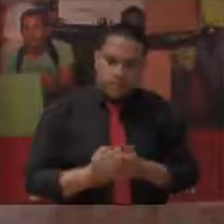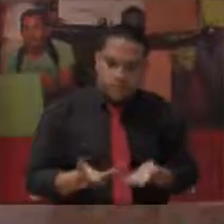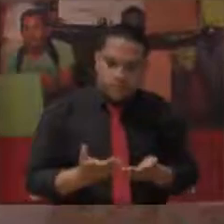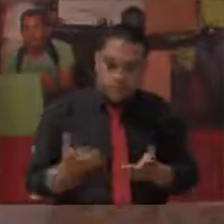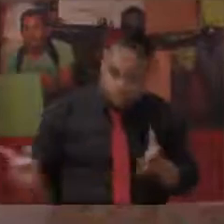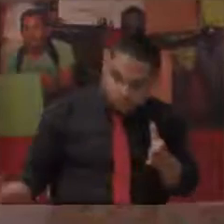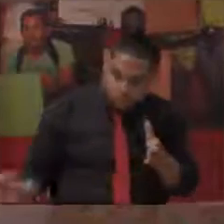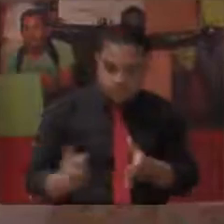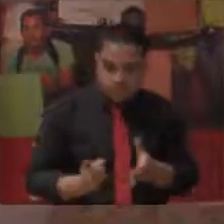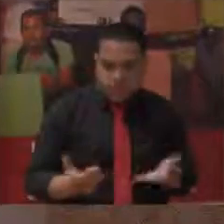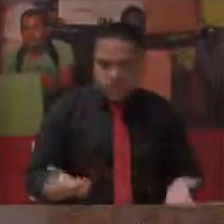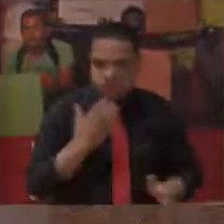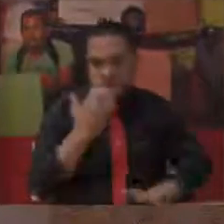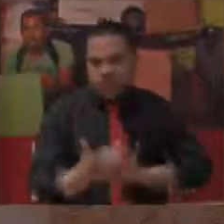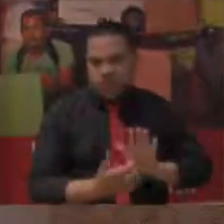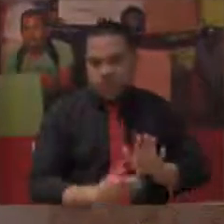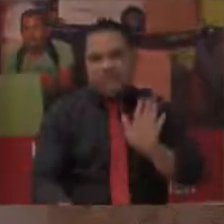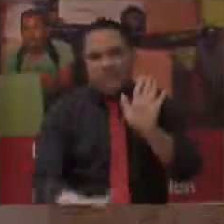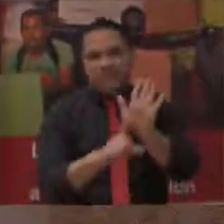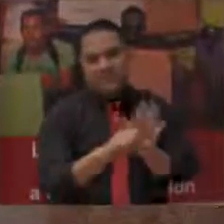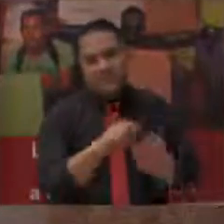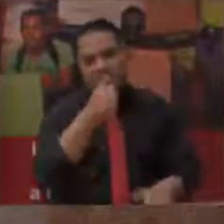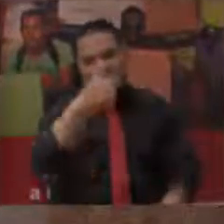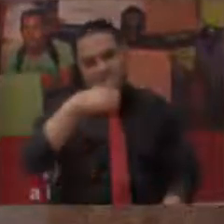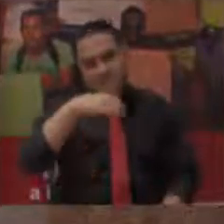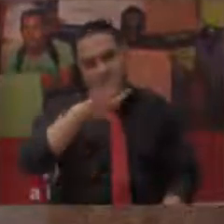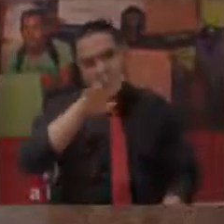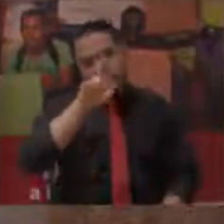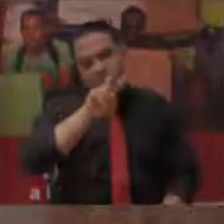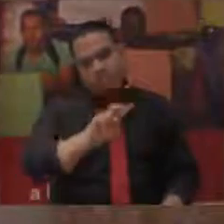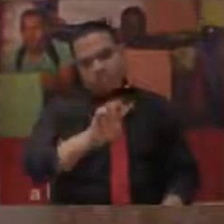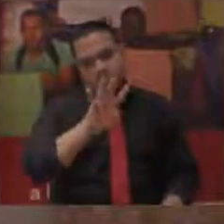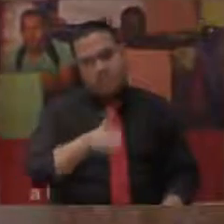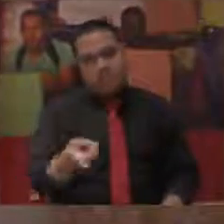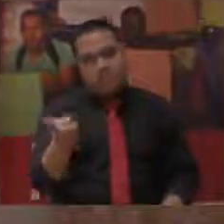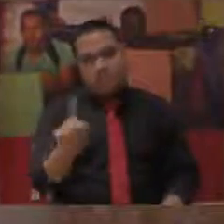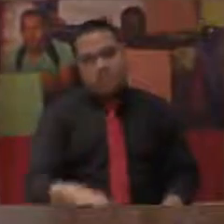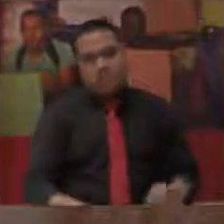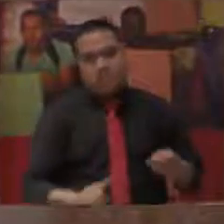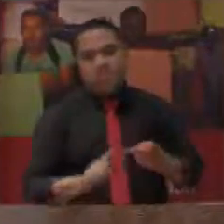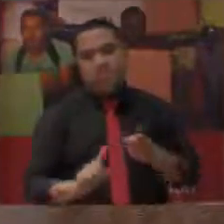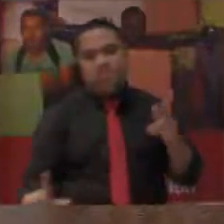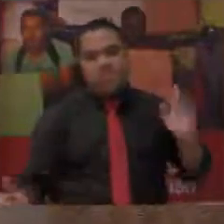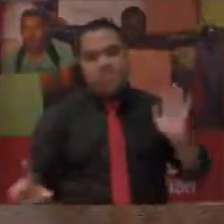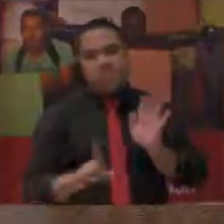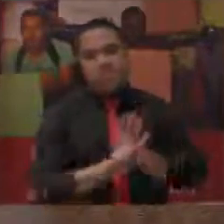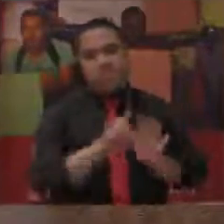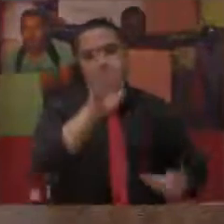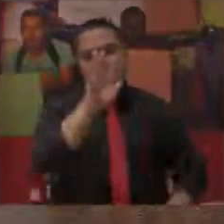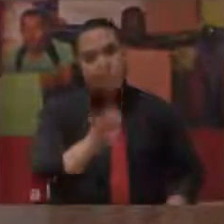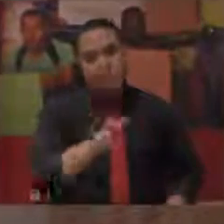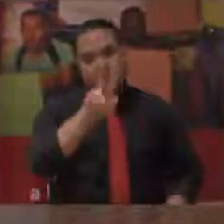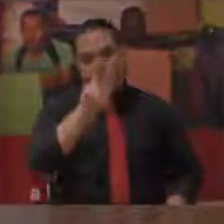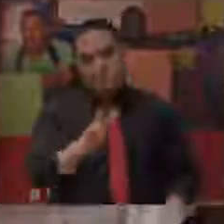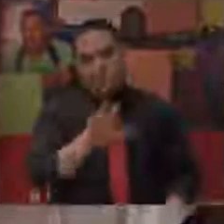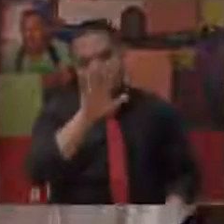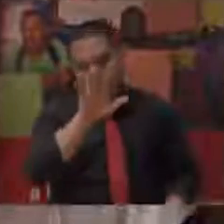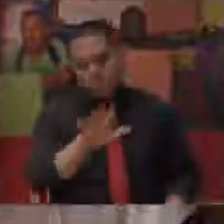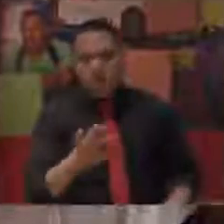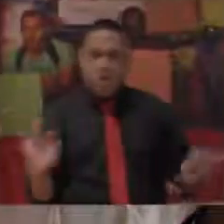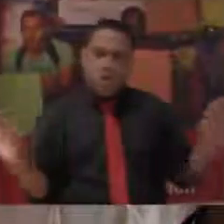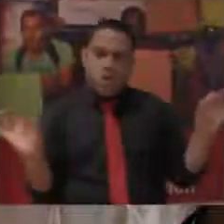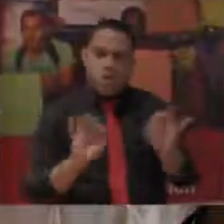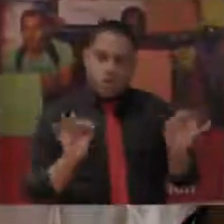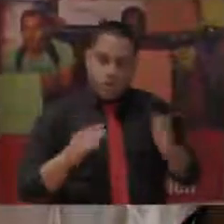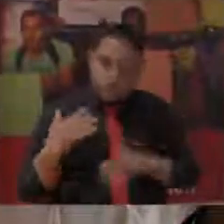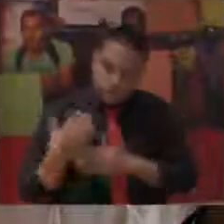ya sea en marco de la ley 1424, en marco de la ley 975 o en